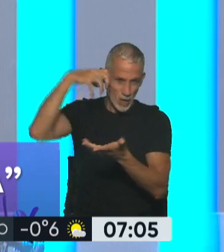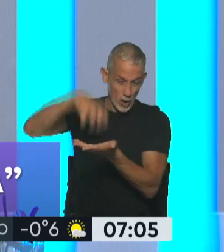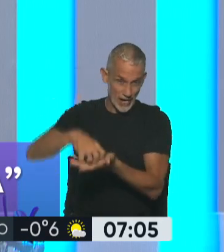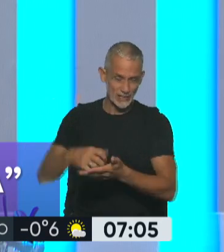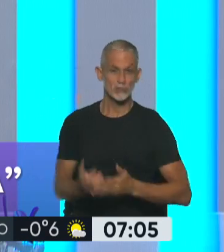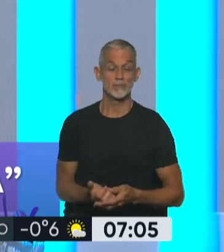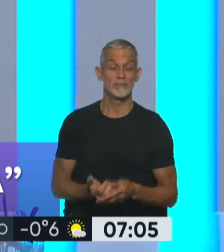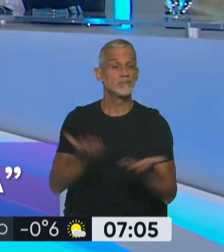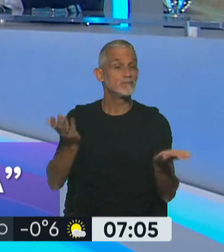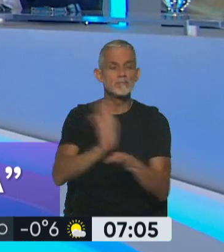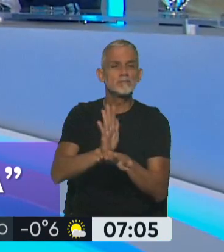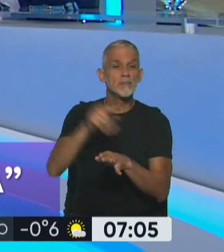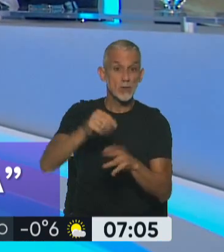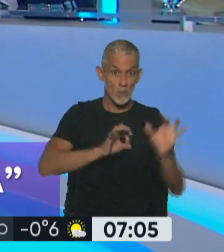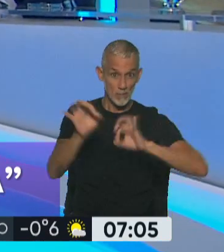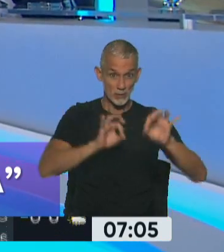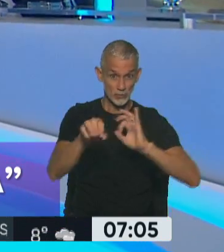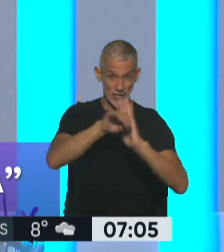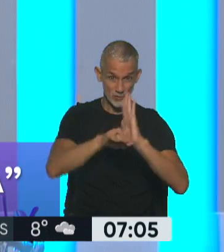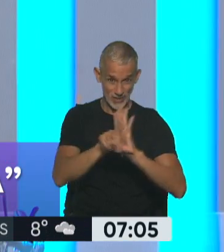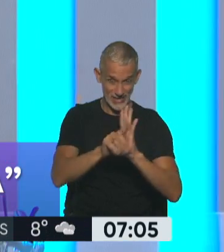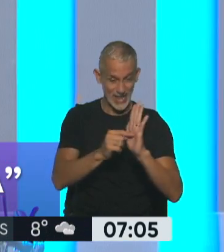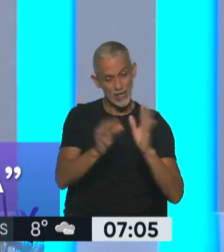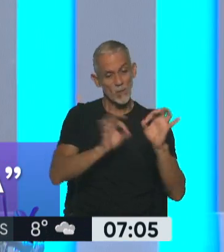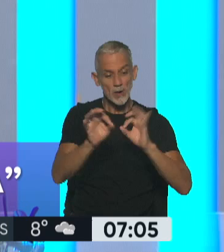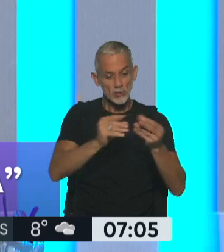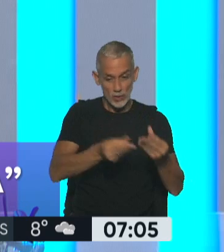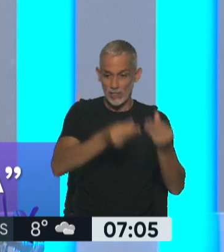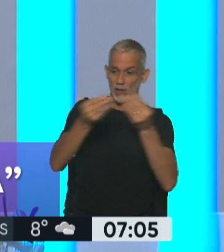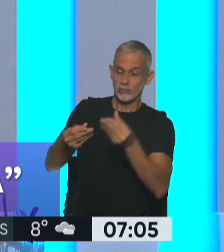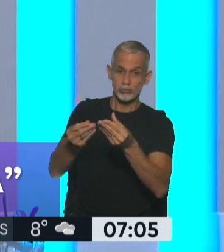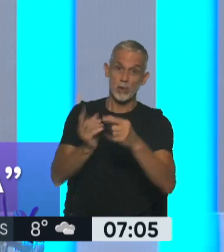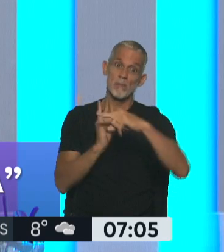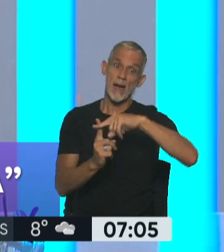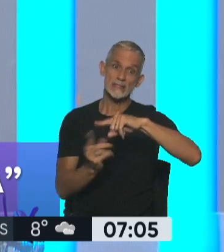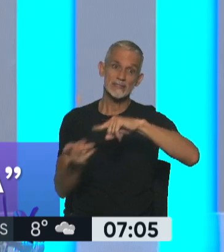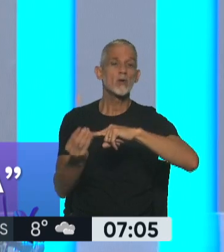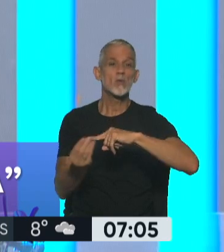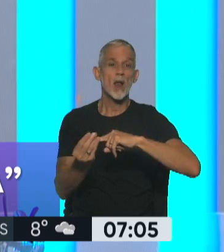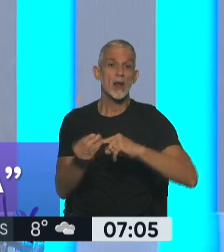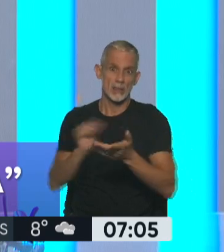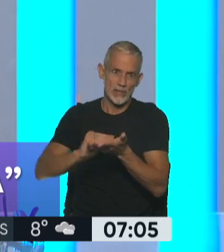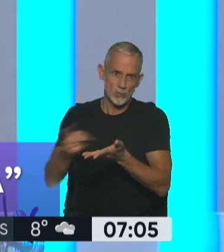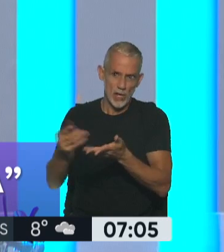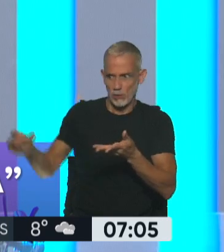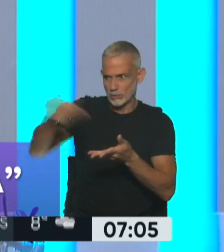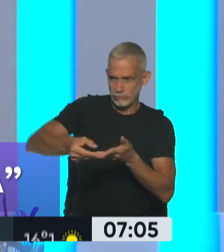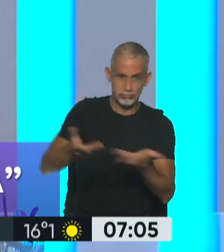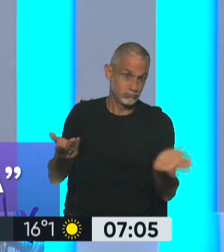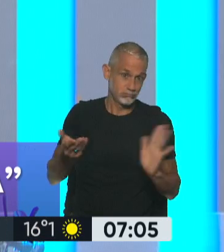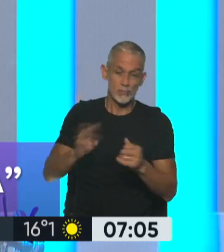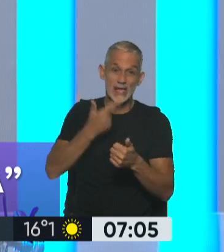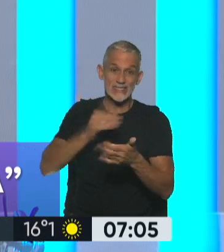que ahora estos proyectos que ustedes bien estaban señalando, se le suman también la contraparte de los diputados, la contraparte